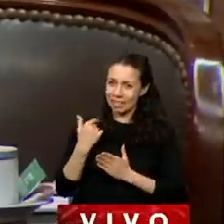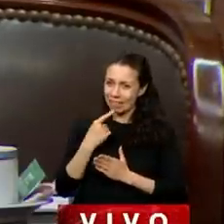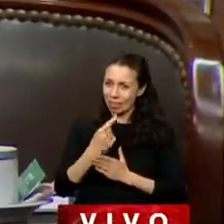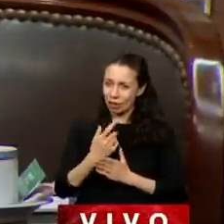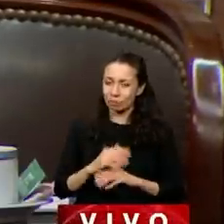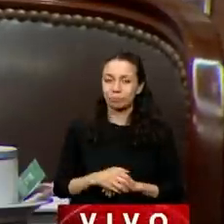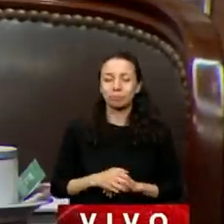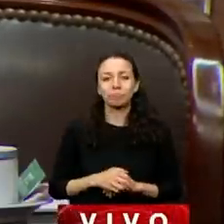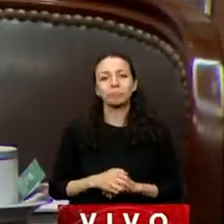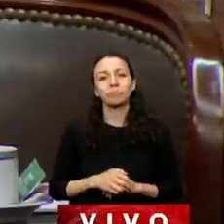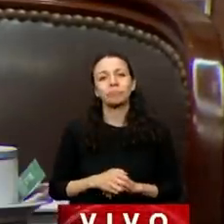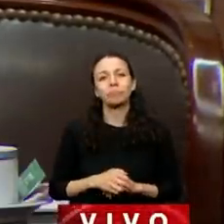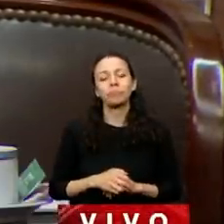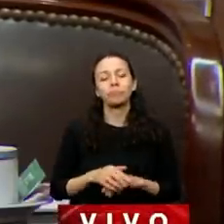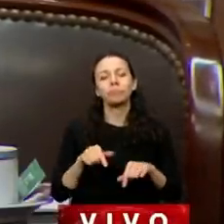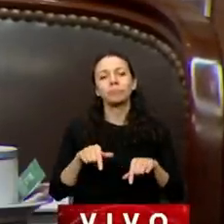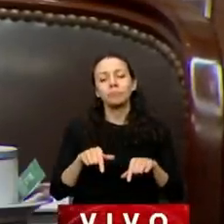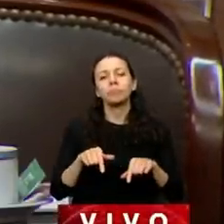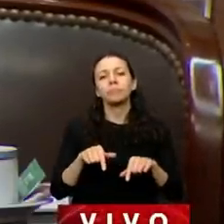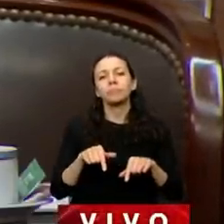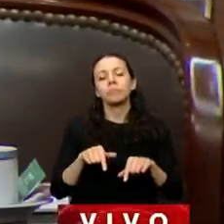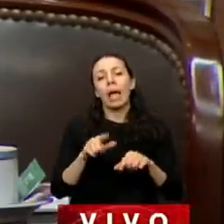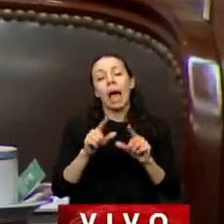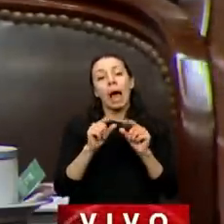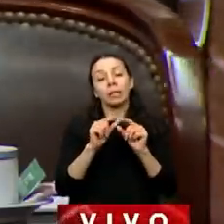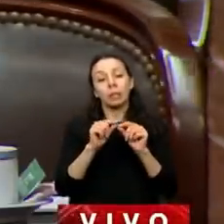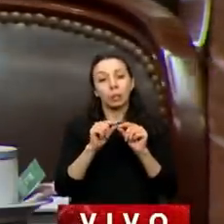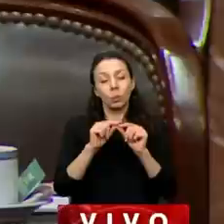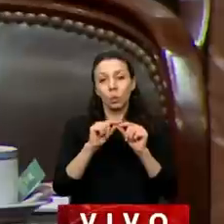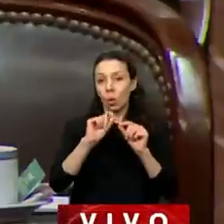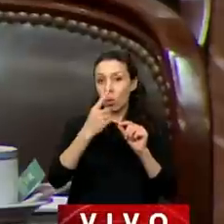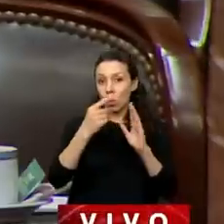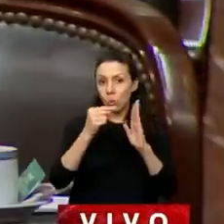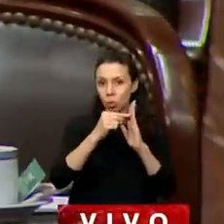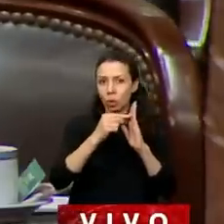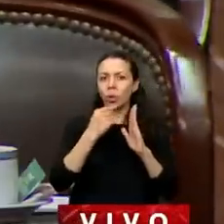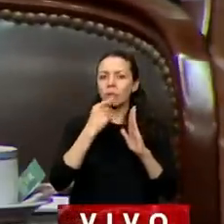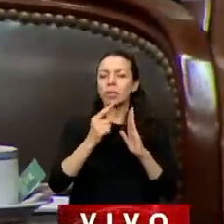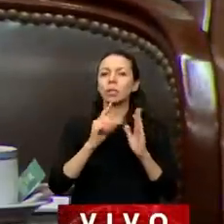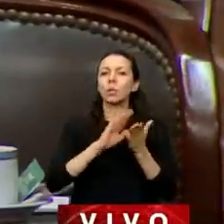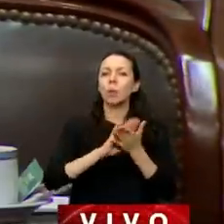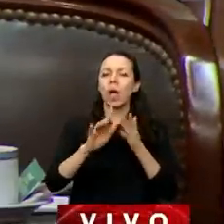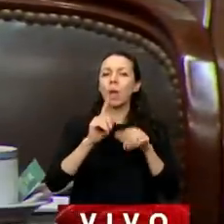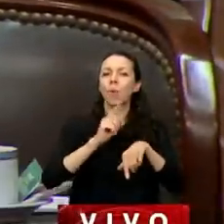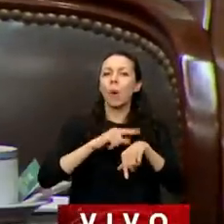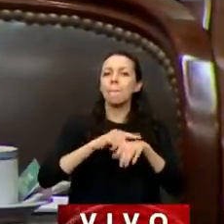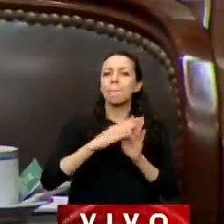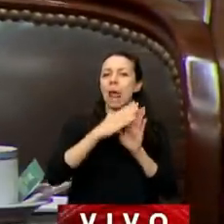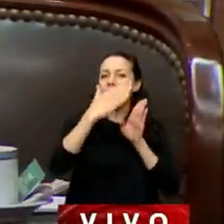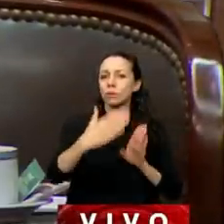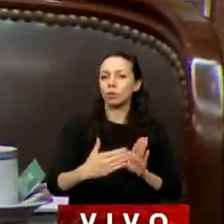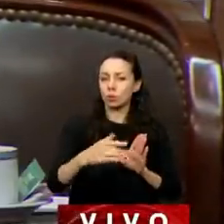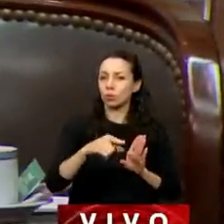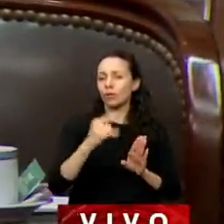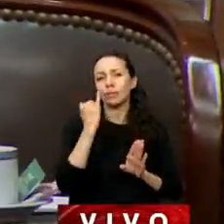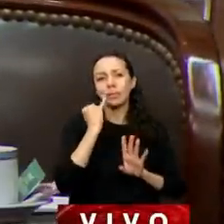porque se dispone en el artículo primero un nuevo plazo de ejecución en el que sí es cierto también que está